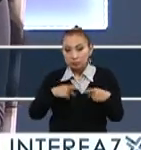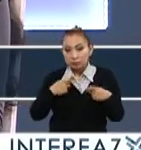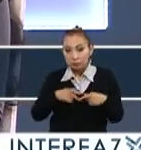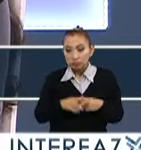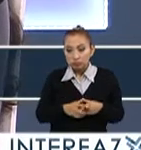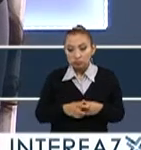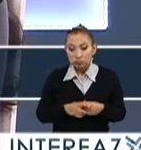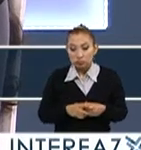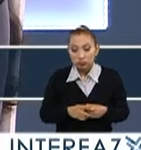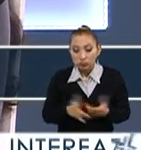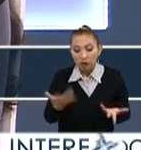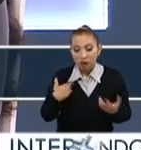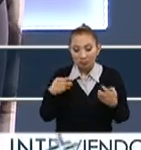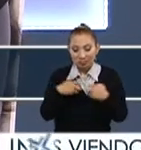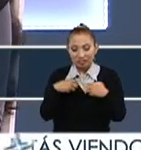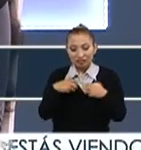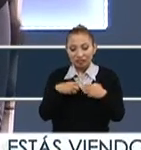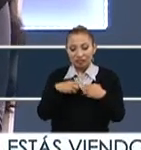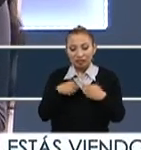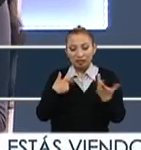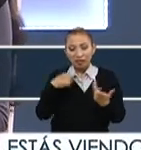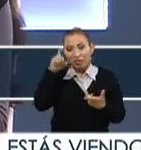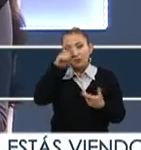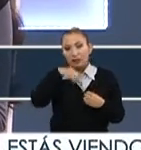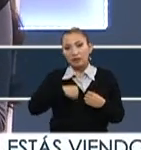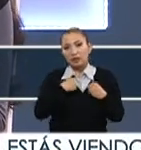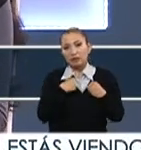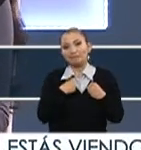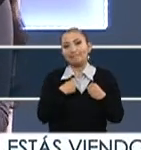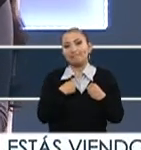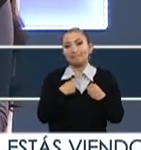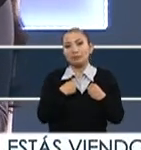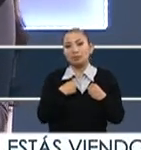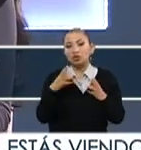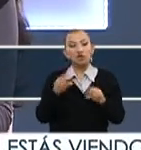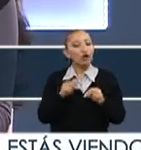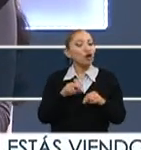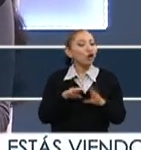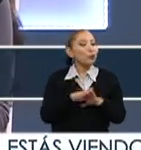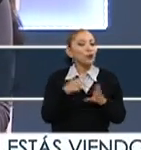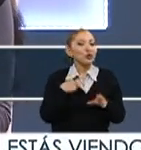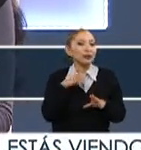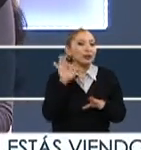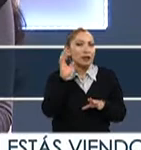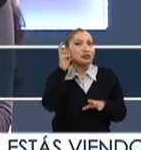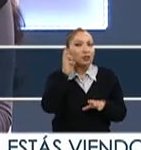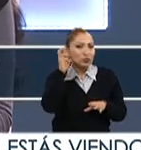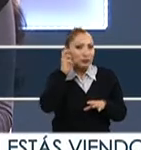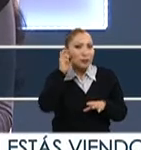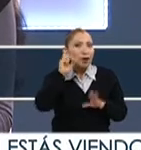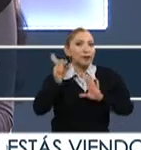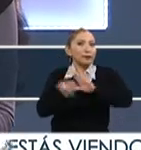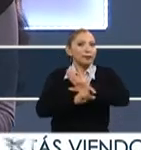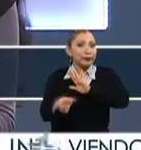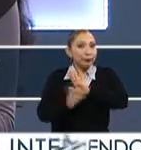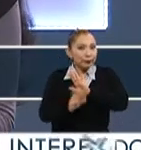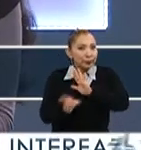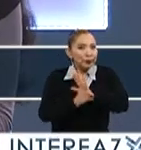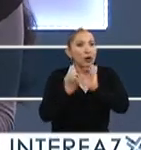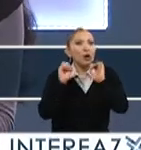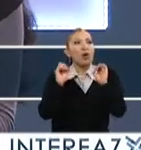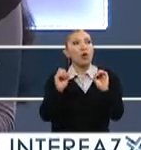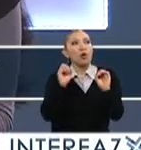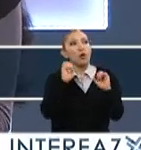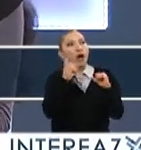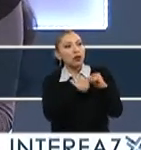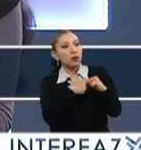que el estrés les dificulta la vida diaria. No es como a nosotros que tal vez escuchamos la alarma o algún